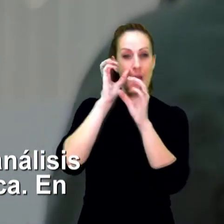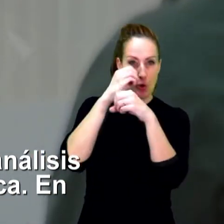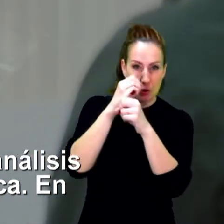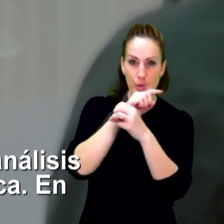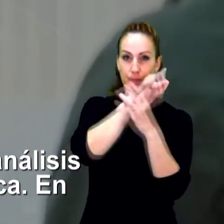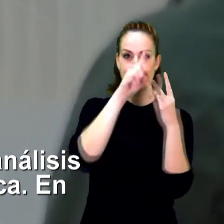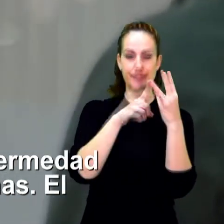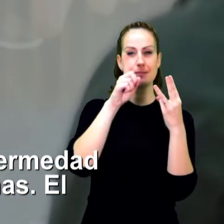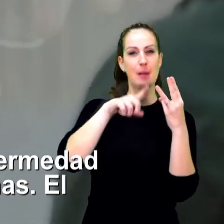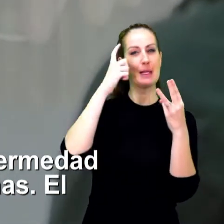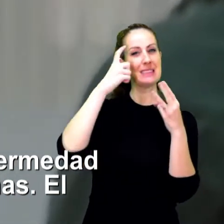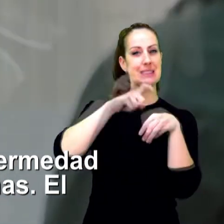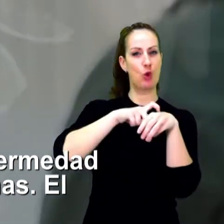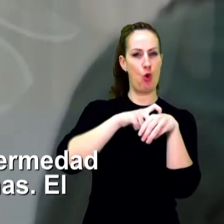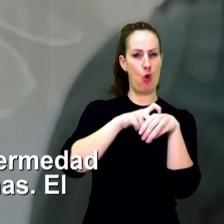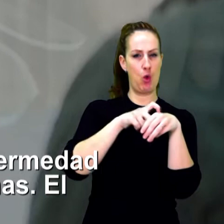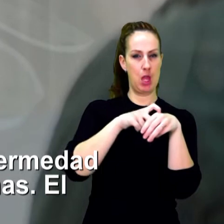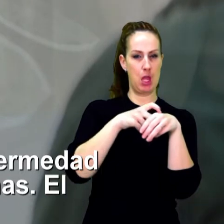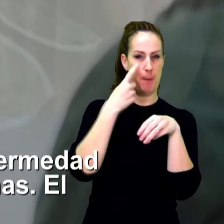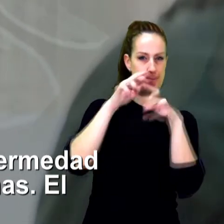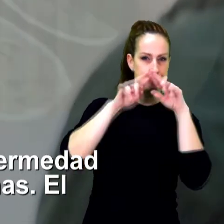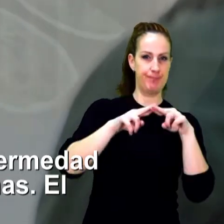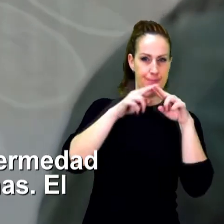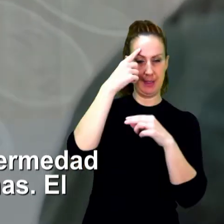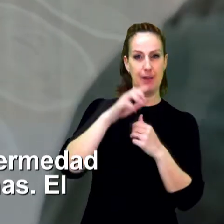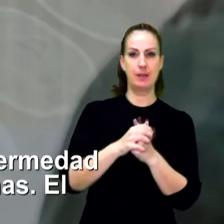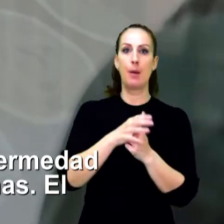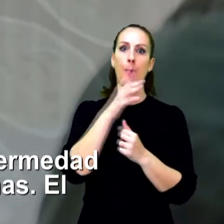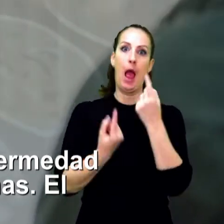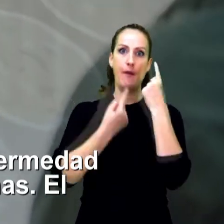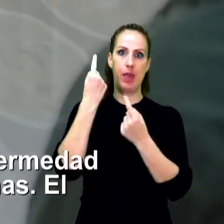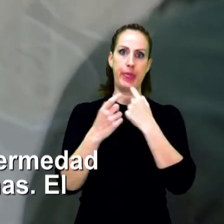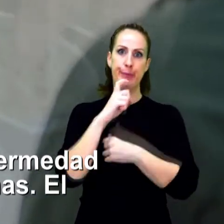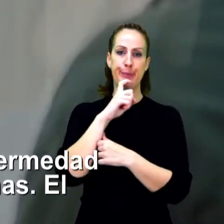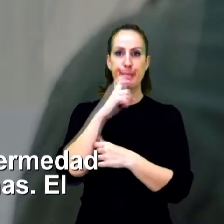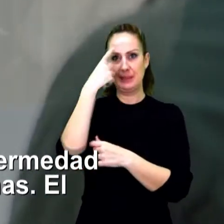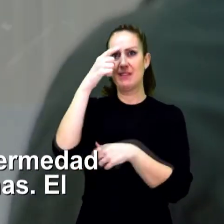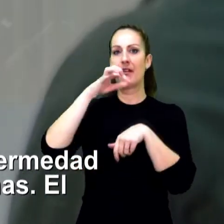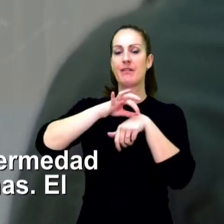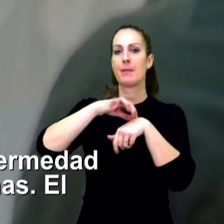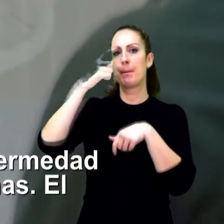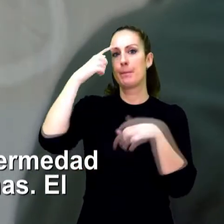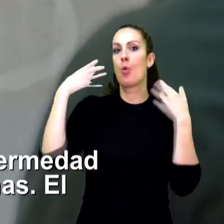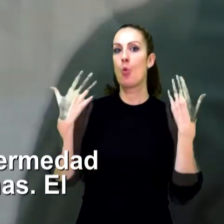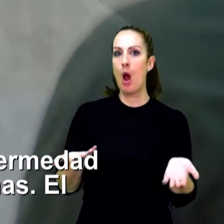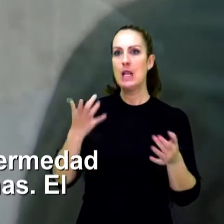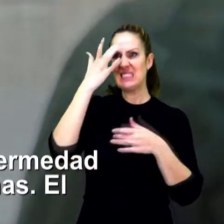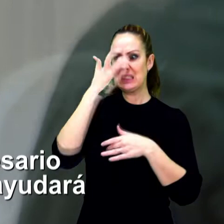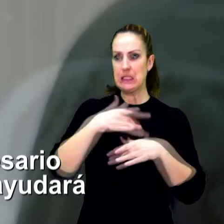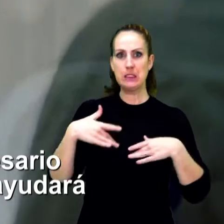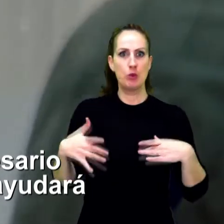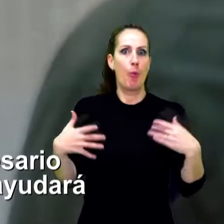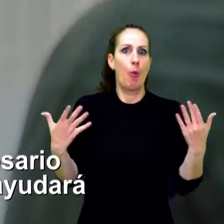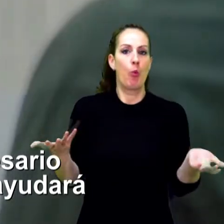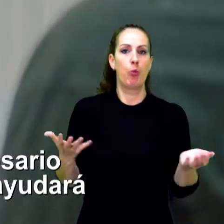psicológica. En muchos casos, es difícil establecer qué enfermedad mental puede estar causando los síntomas.